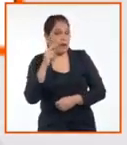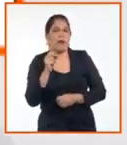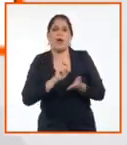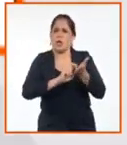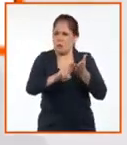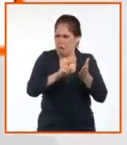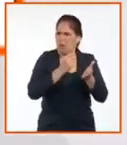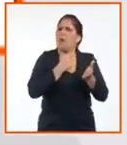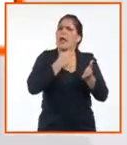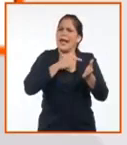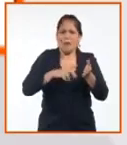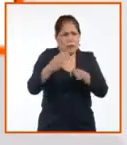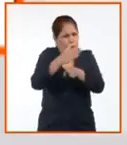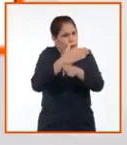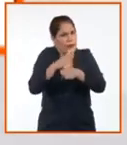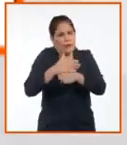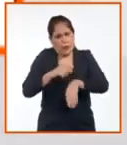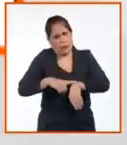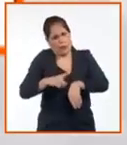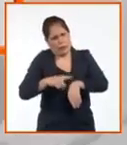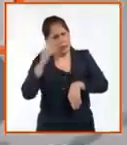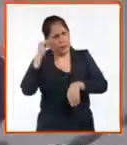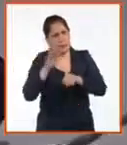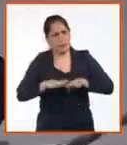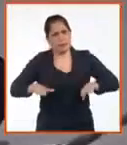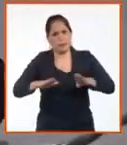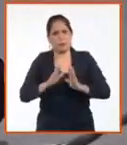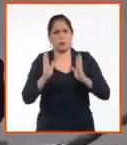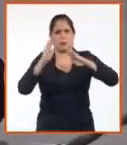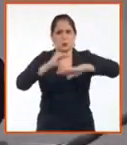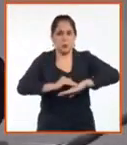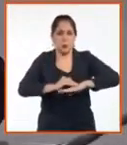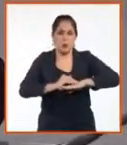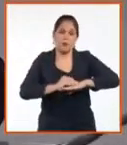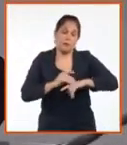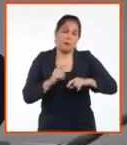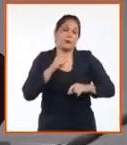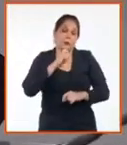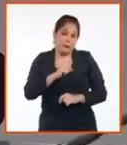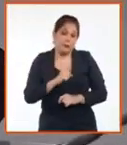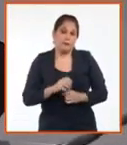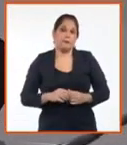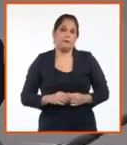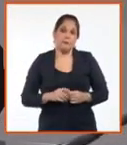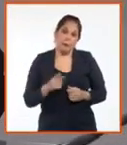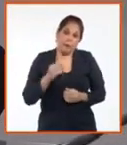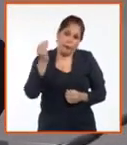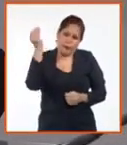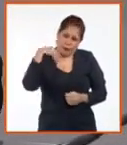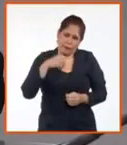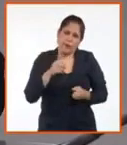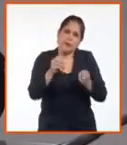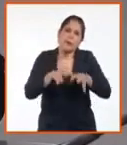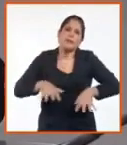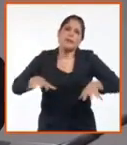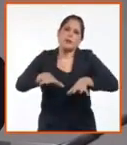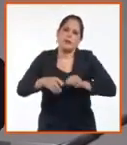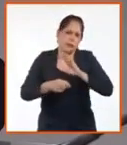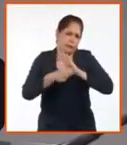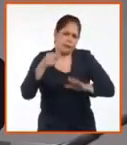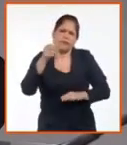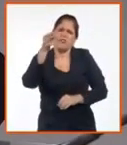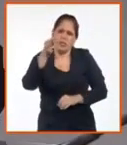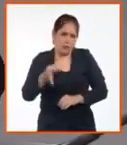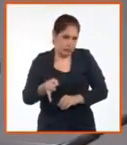tenemos mucho en poco tiempo no podemos ponerlo todo pero pero sea realmente es una situación permanente que estamos